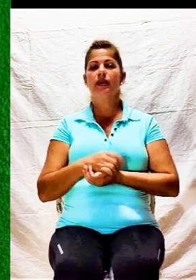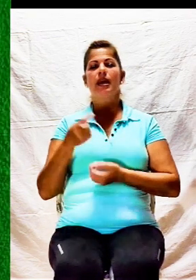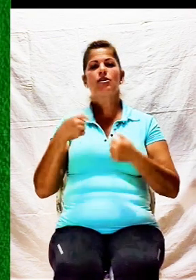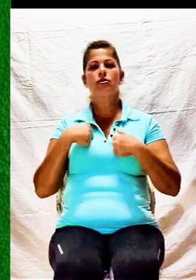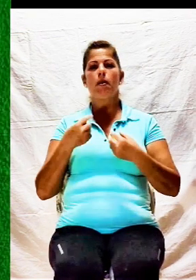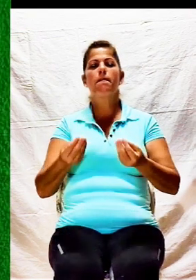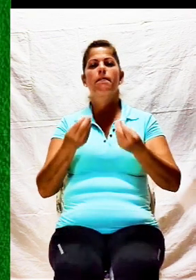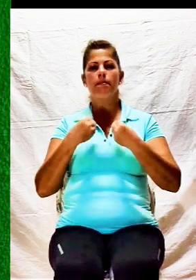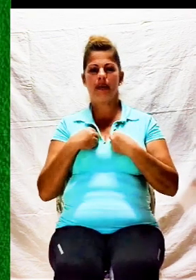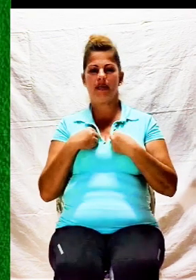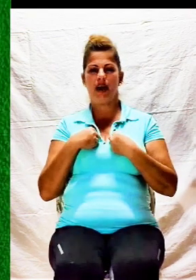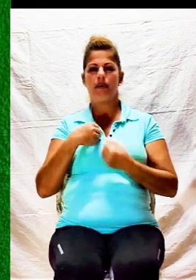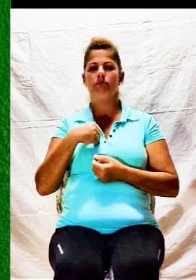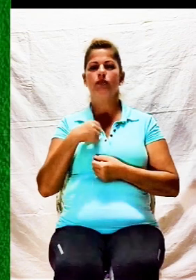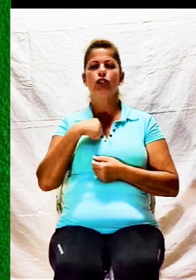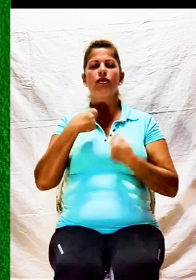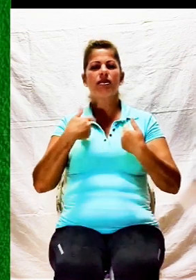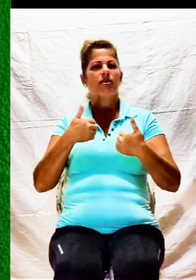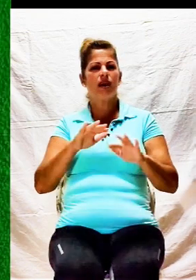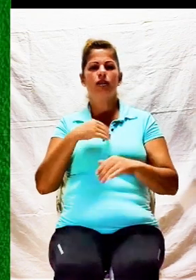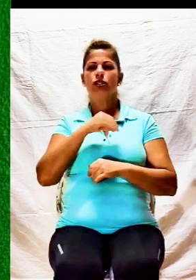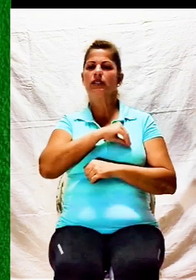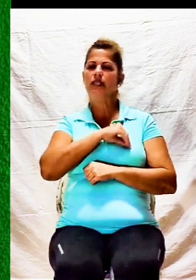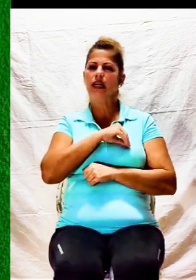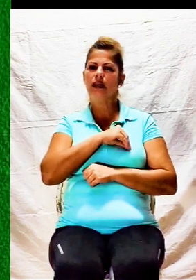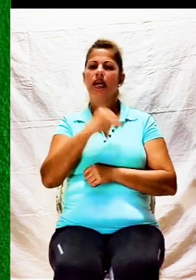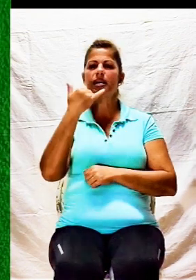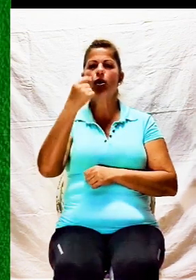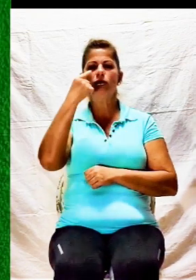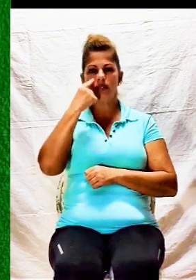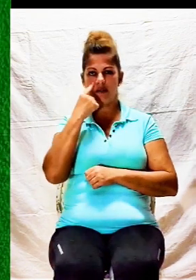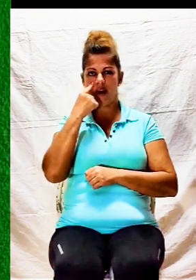Se trata de permitirnos sentir